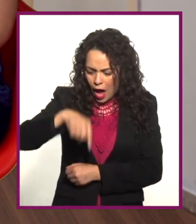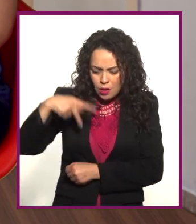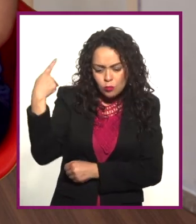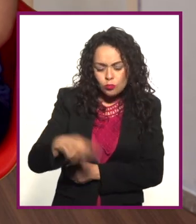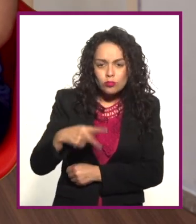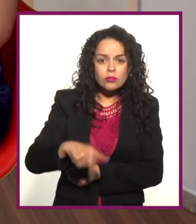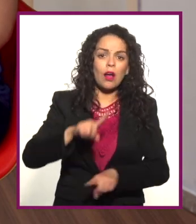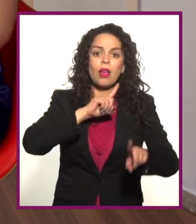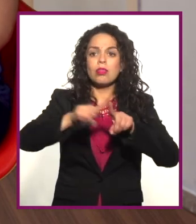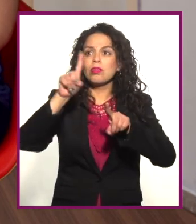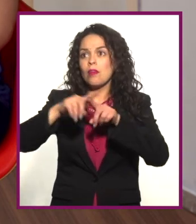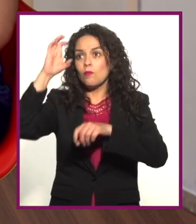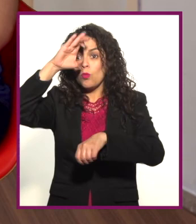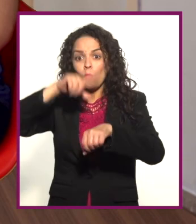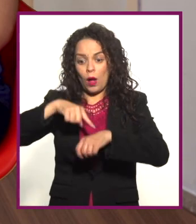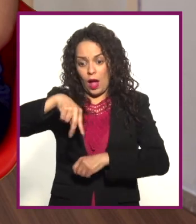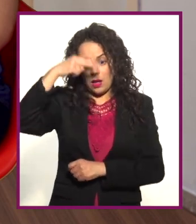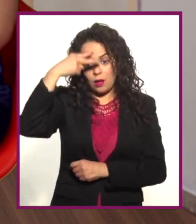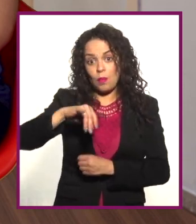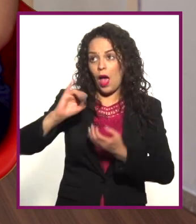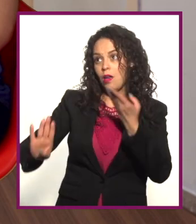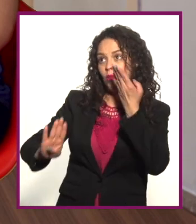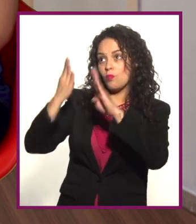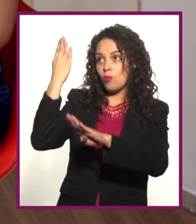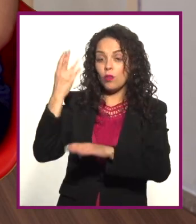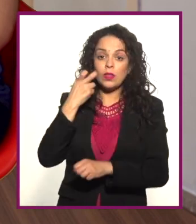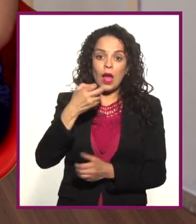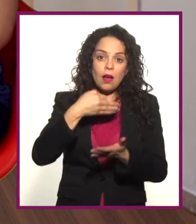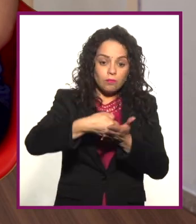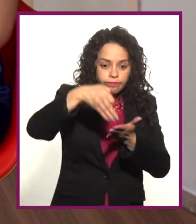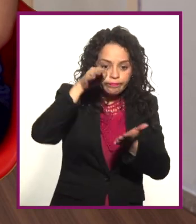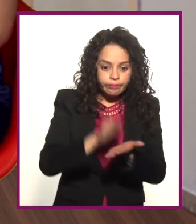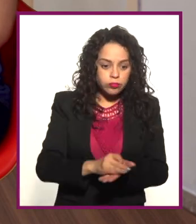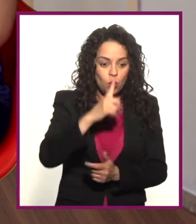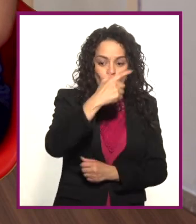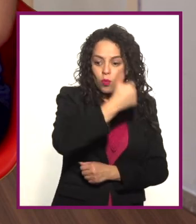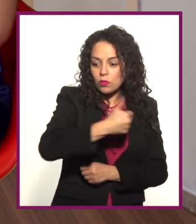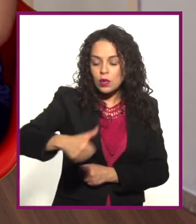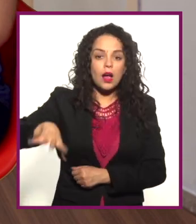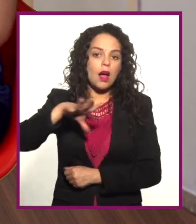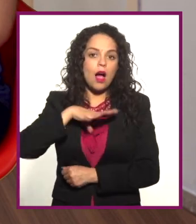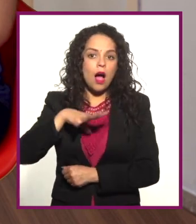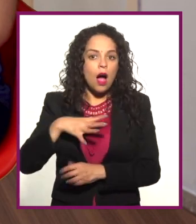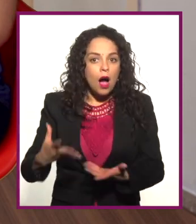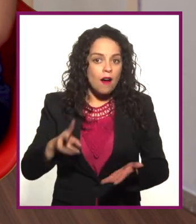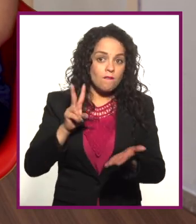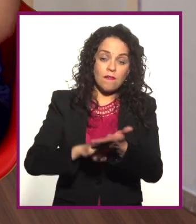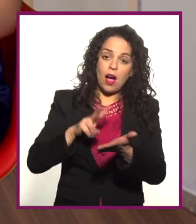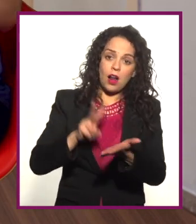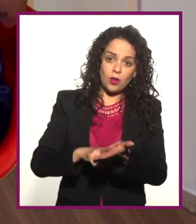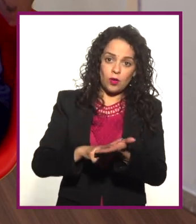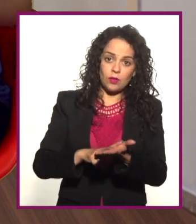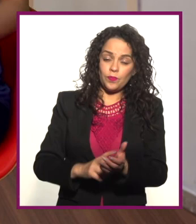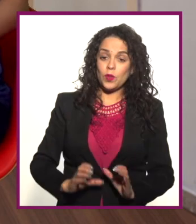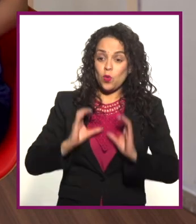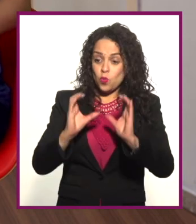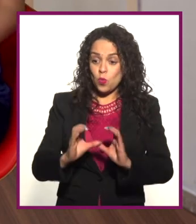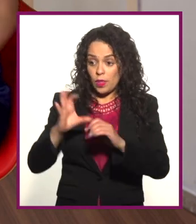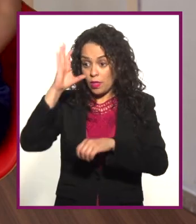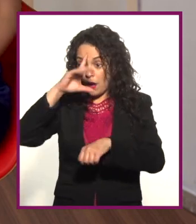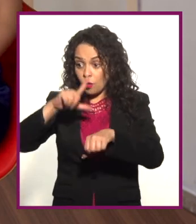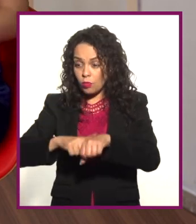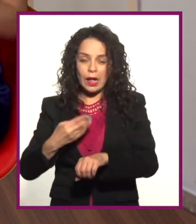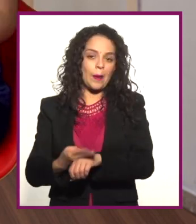de sus lenguas aporta a la diversidad de México y del mundo, de los valores que cada una posee. Preservar